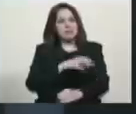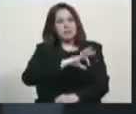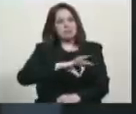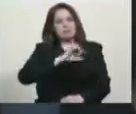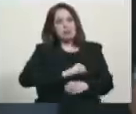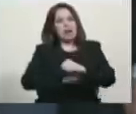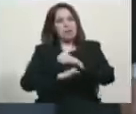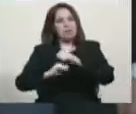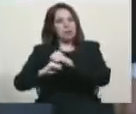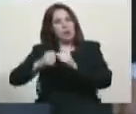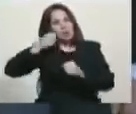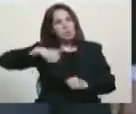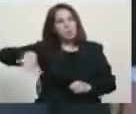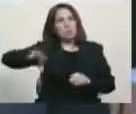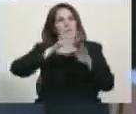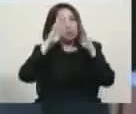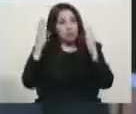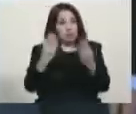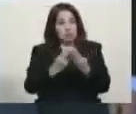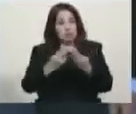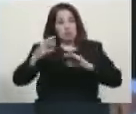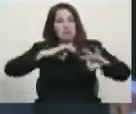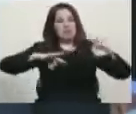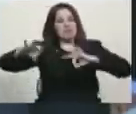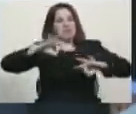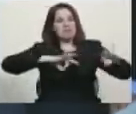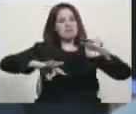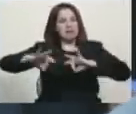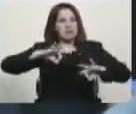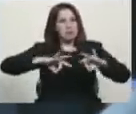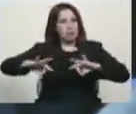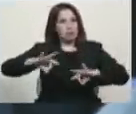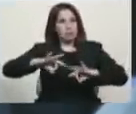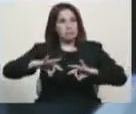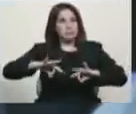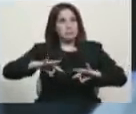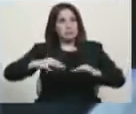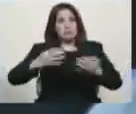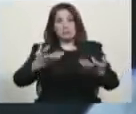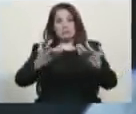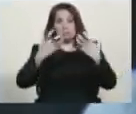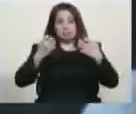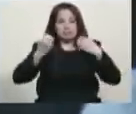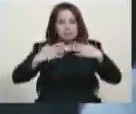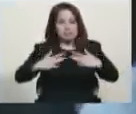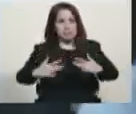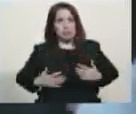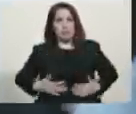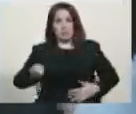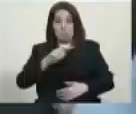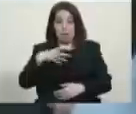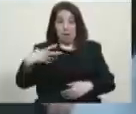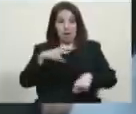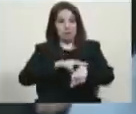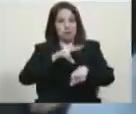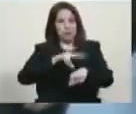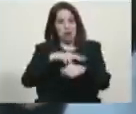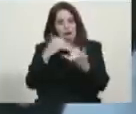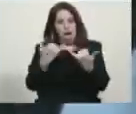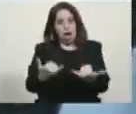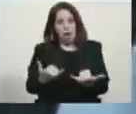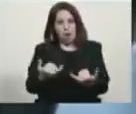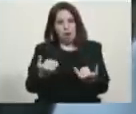del mundo. Desde el Teatro Teresa Carreño, un ejército de batas blancas que ahora ejercerán